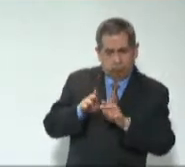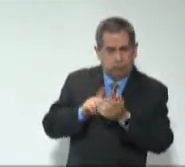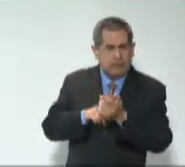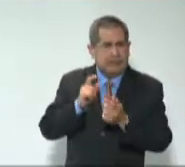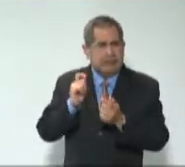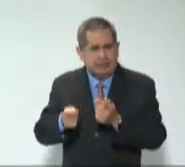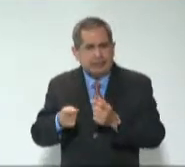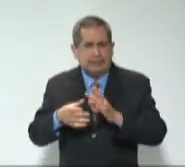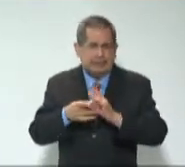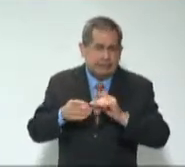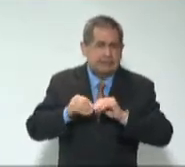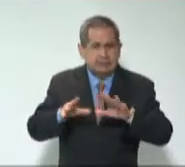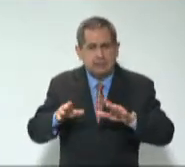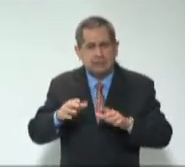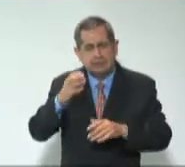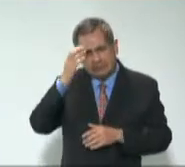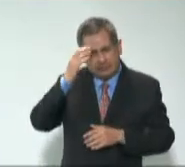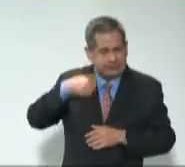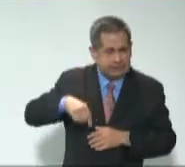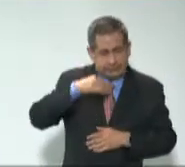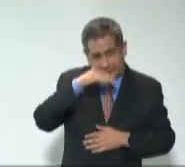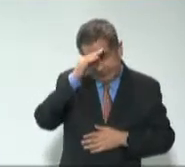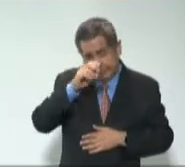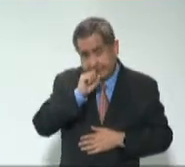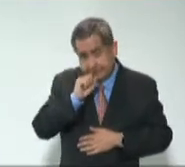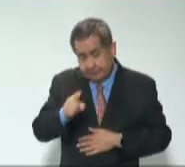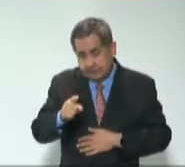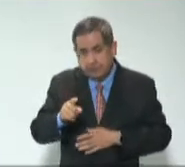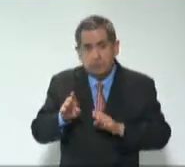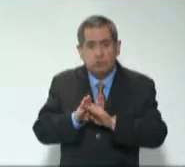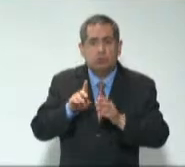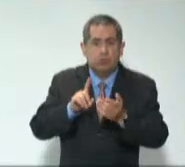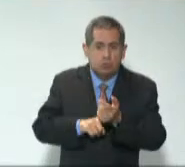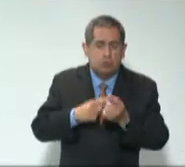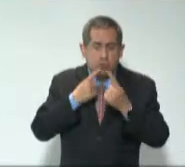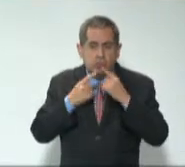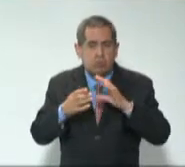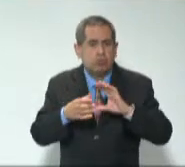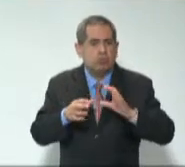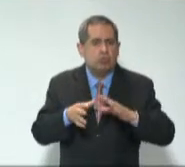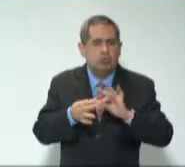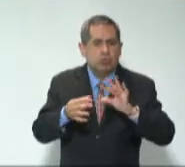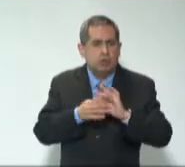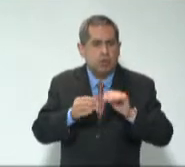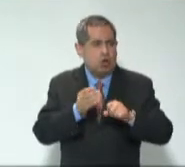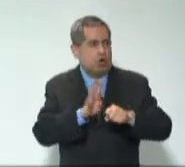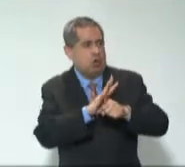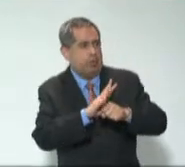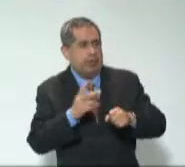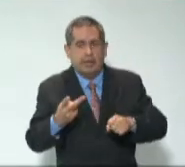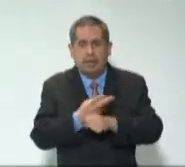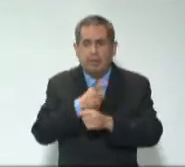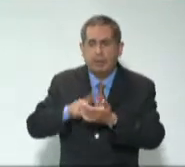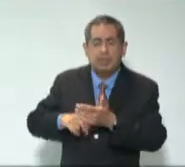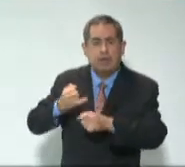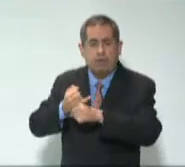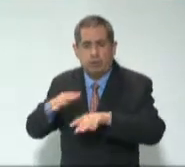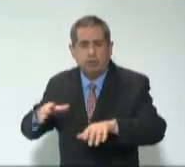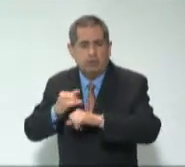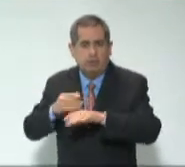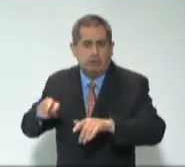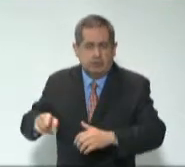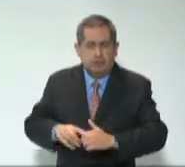pretensión y por así considerarlo conveniente han recurrido la respuesta sobre la información